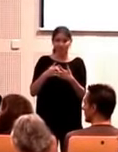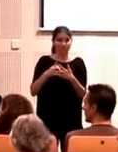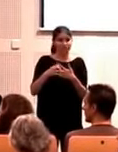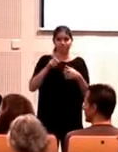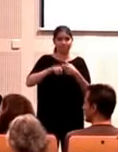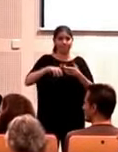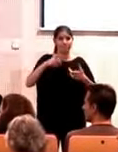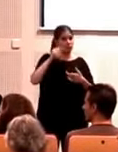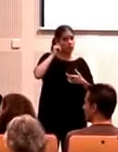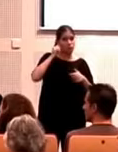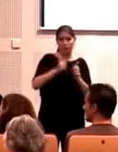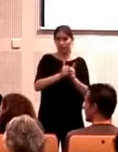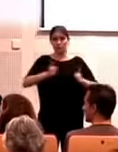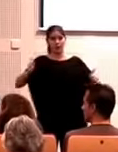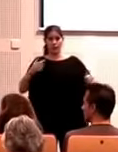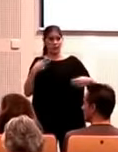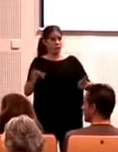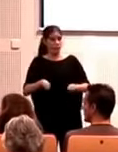mi pareja